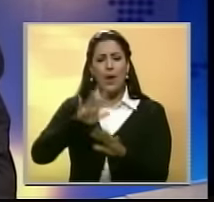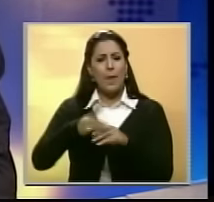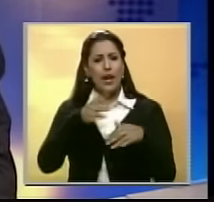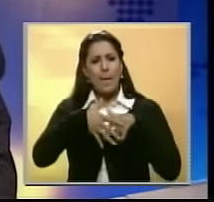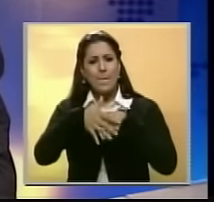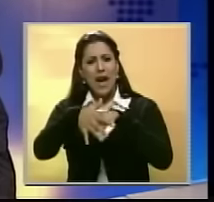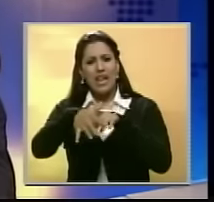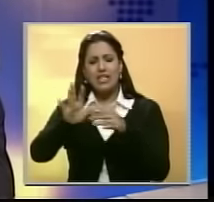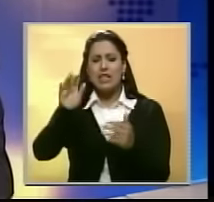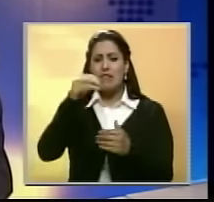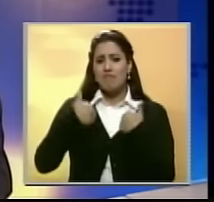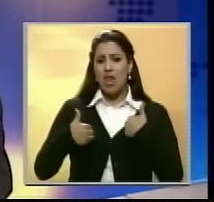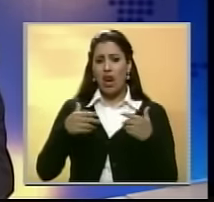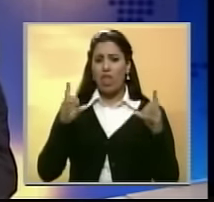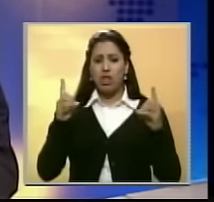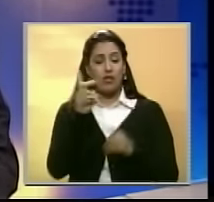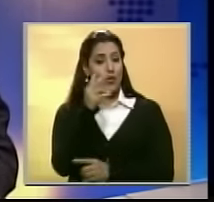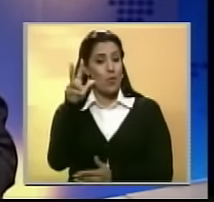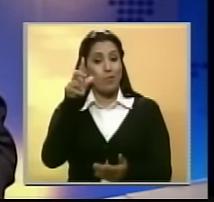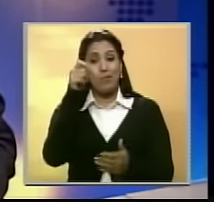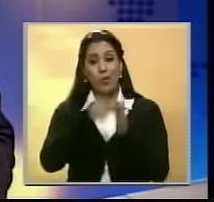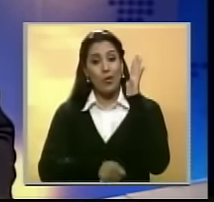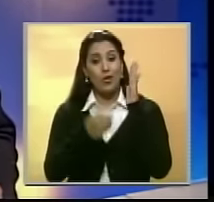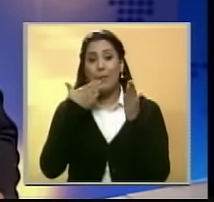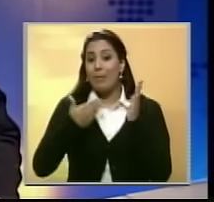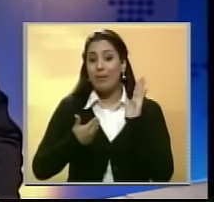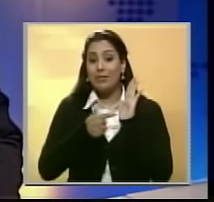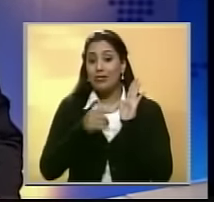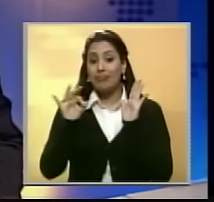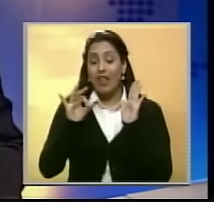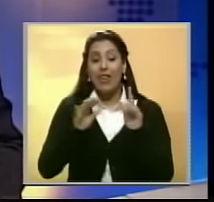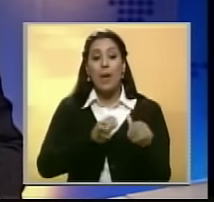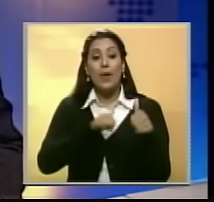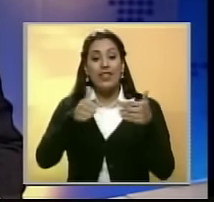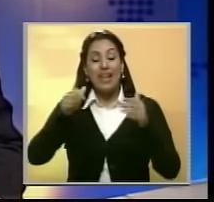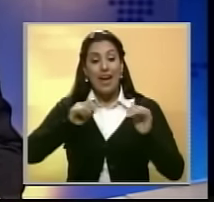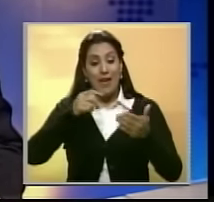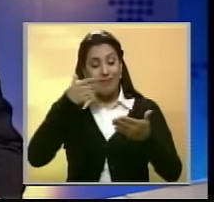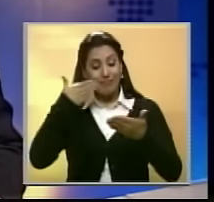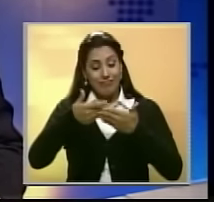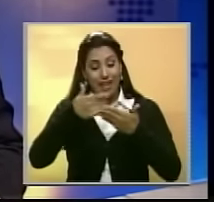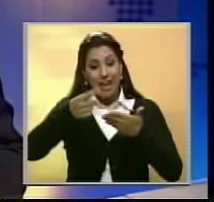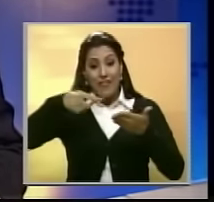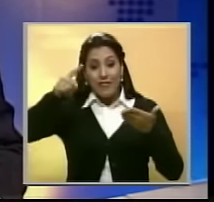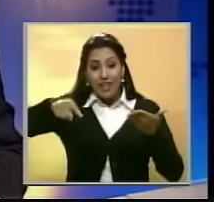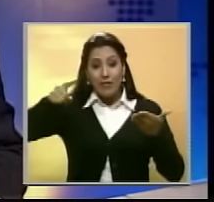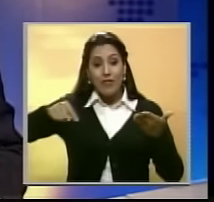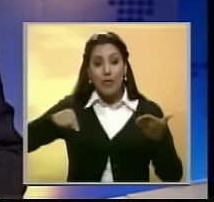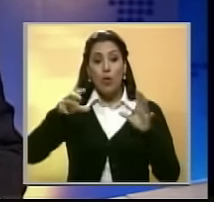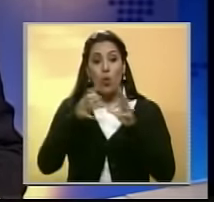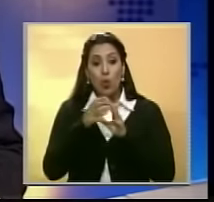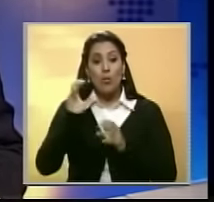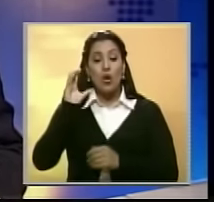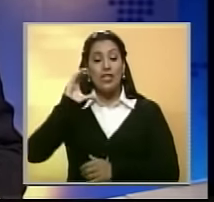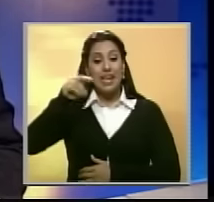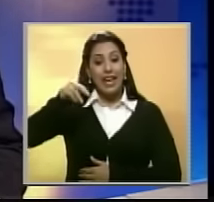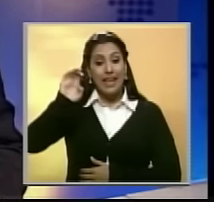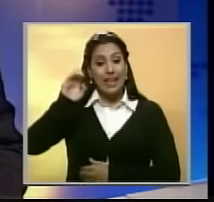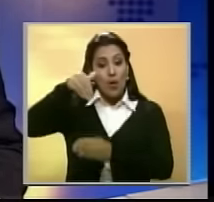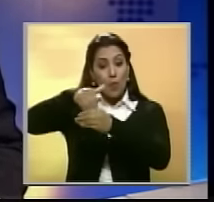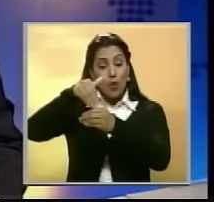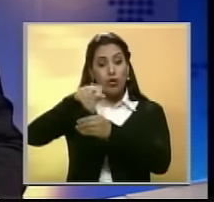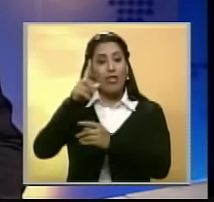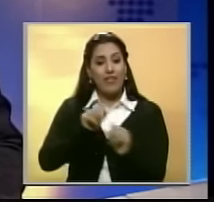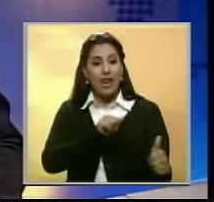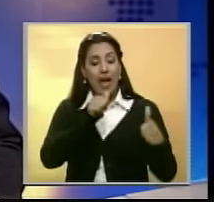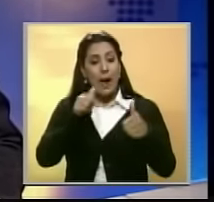marchar este miércoles por el centro de Caracas. Dijo que con el inicio de la verificación de firmas para el revocatorio por parte del Consejo Nacional Electoral, se